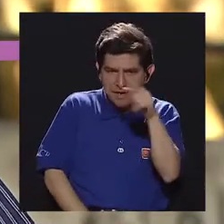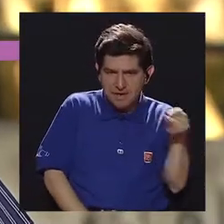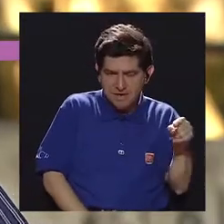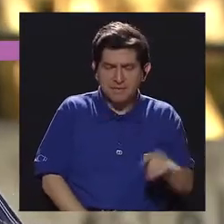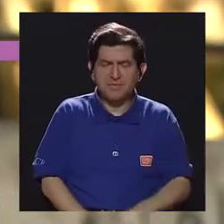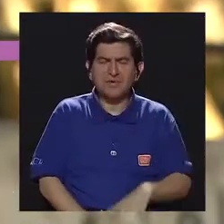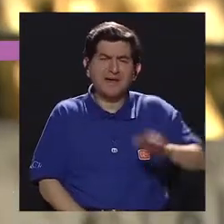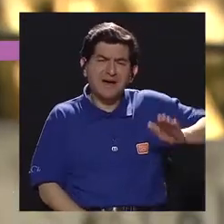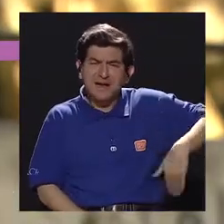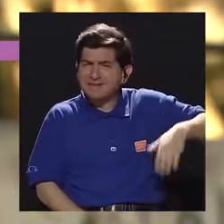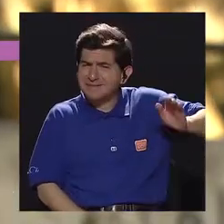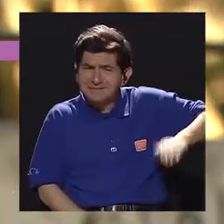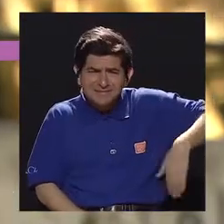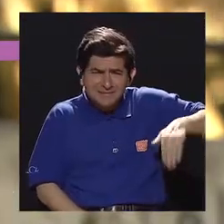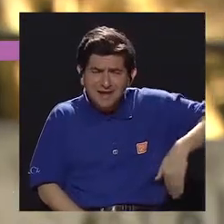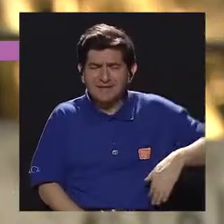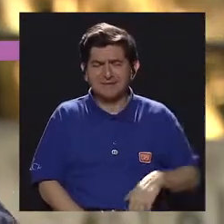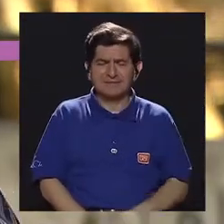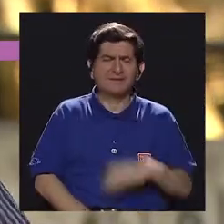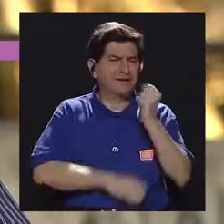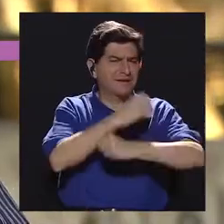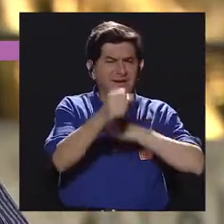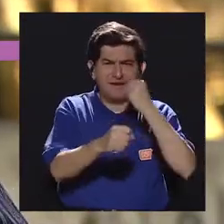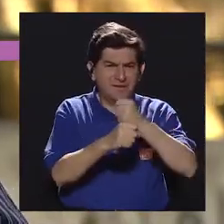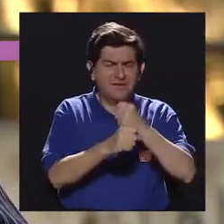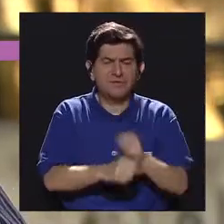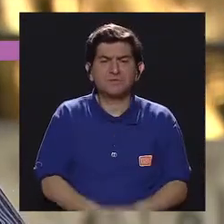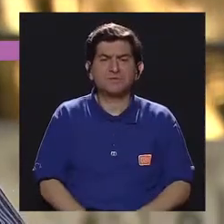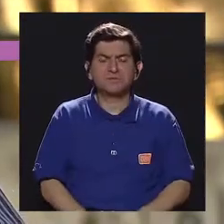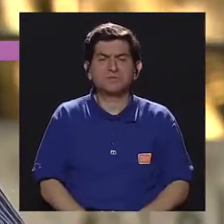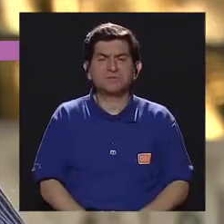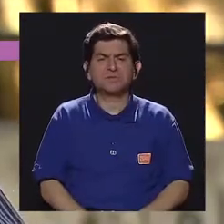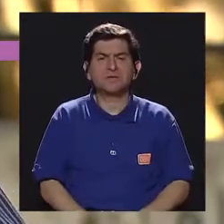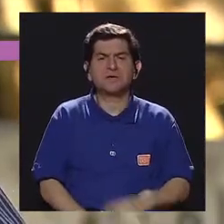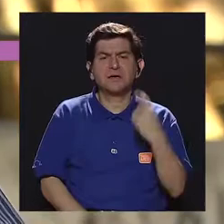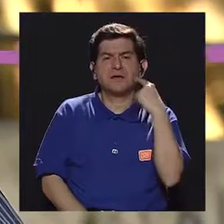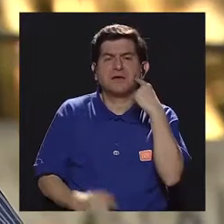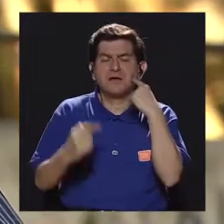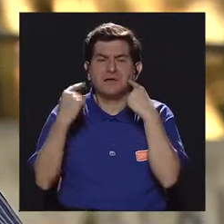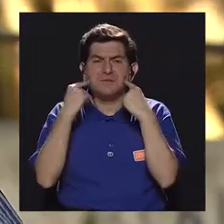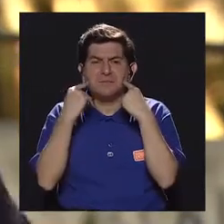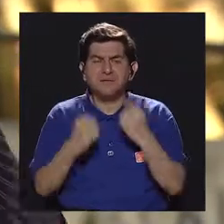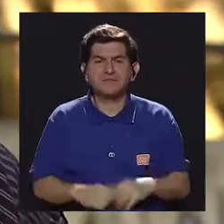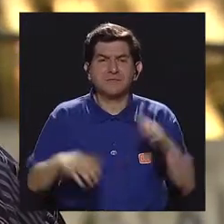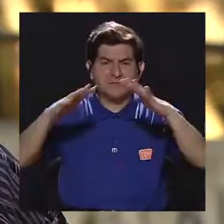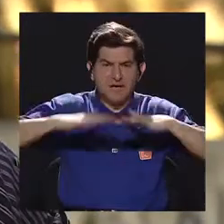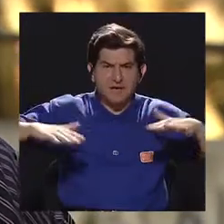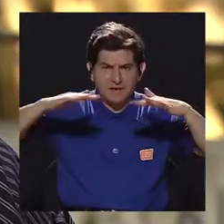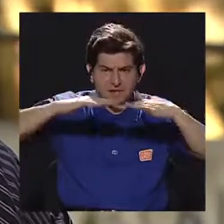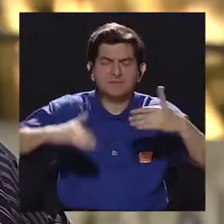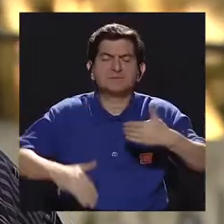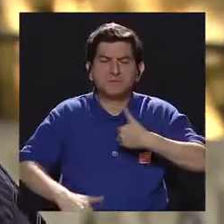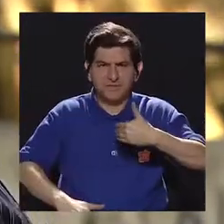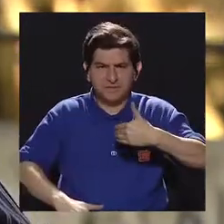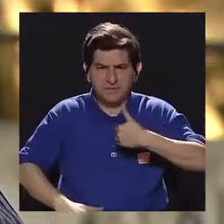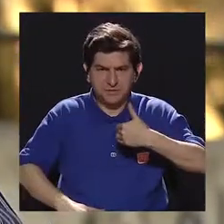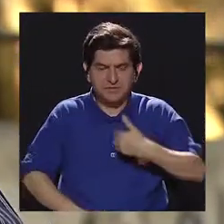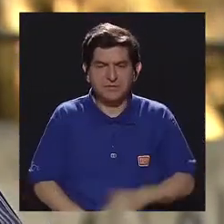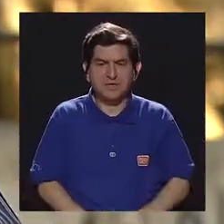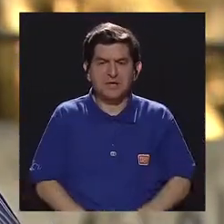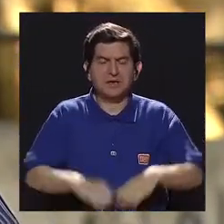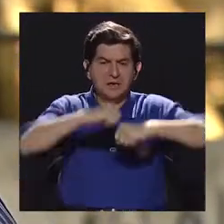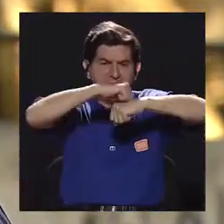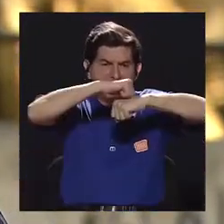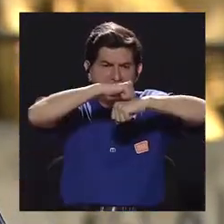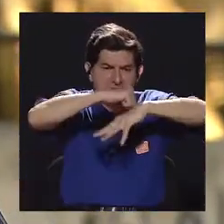removerlas muy tarde en la edad del paciente. En el caso de las maxilares, está el seno maxilar, que es una cavidad en este hueso.